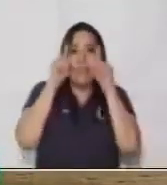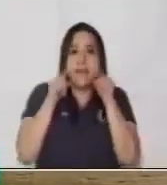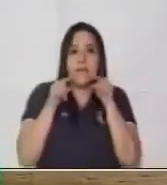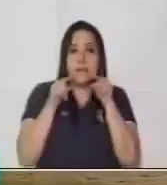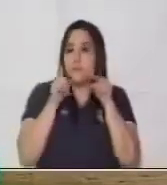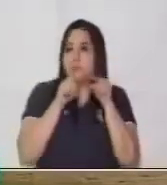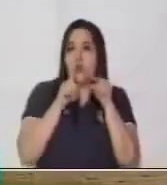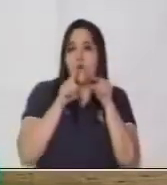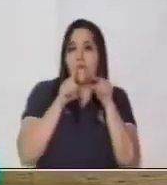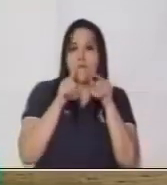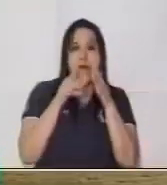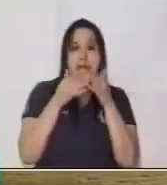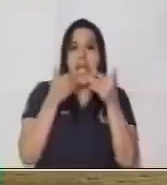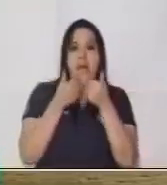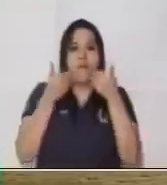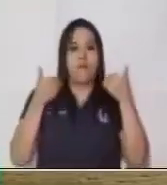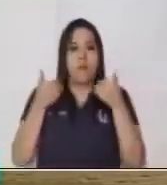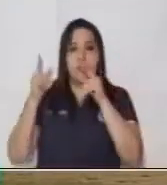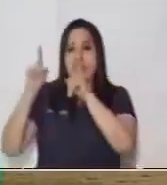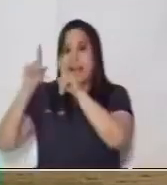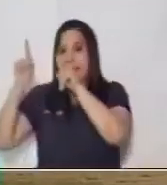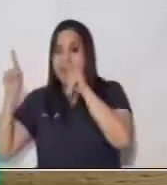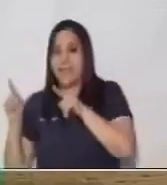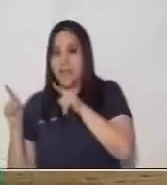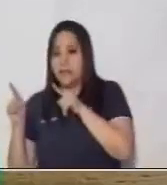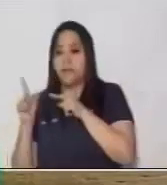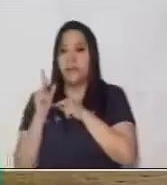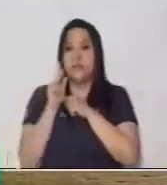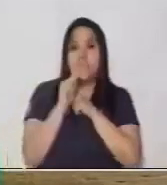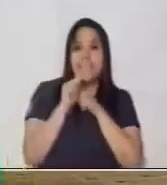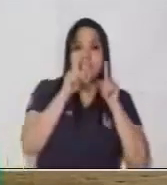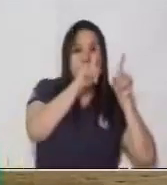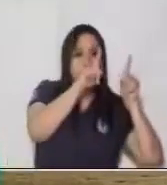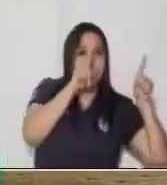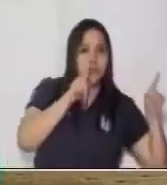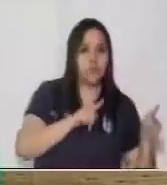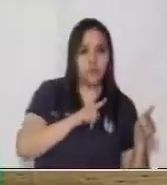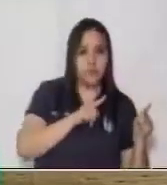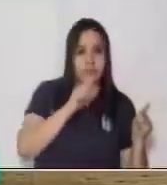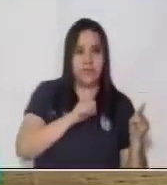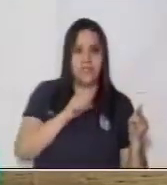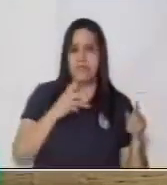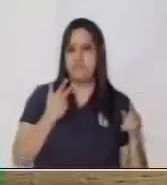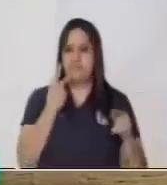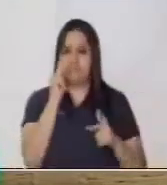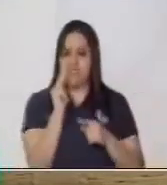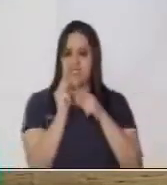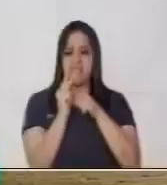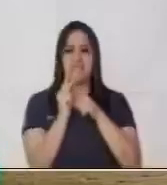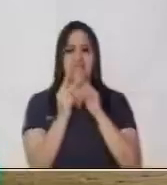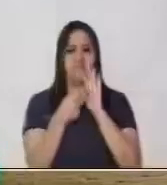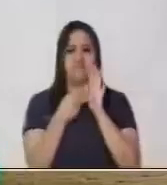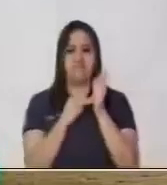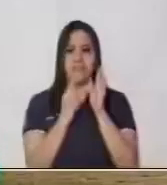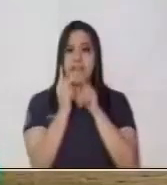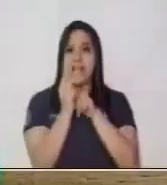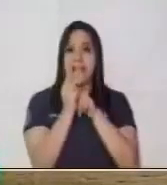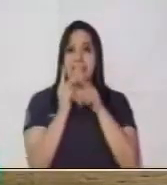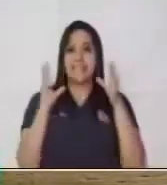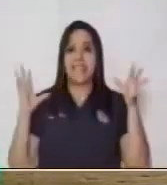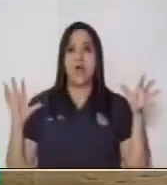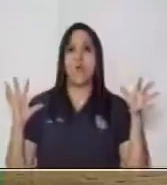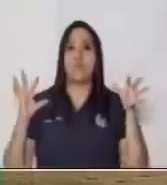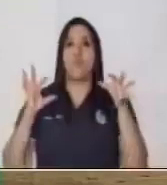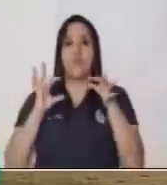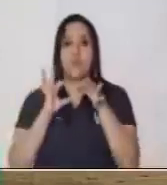fuera del paréntesis, porque lo que está haciendo es enlazando o uniendo ambas